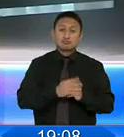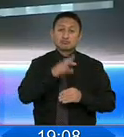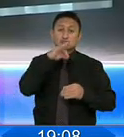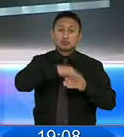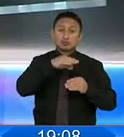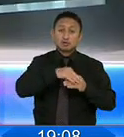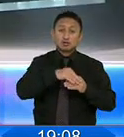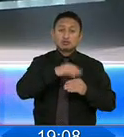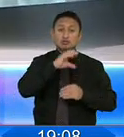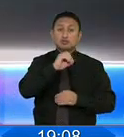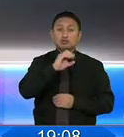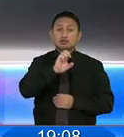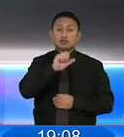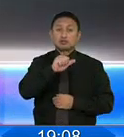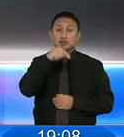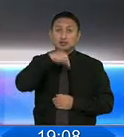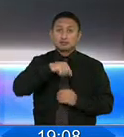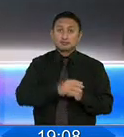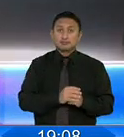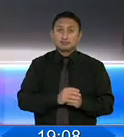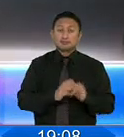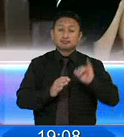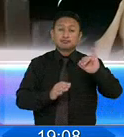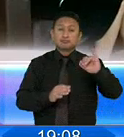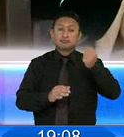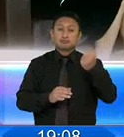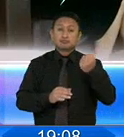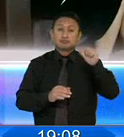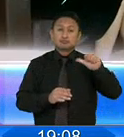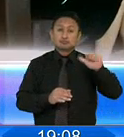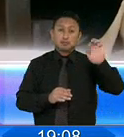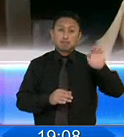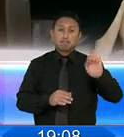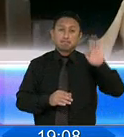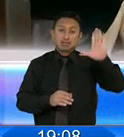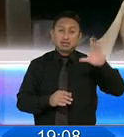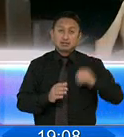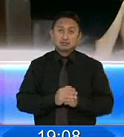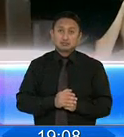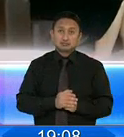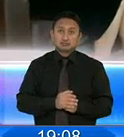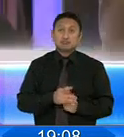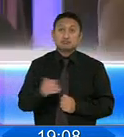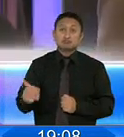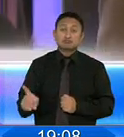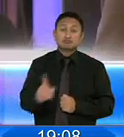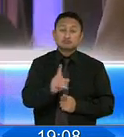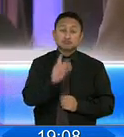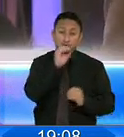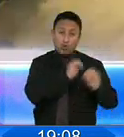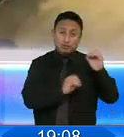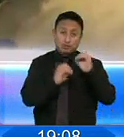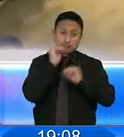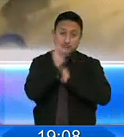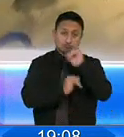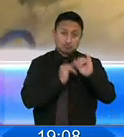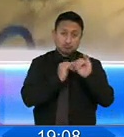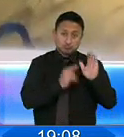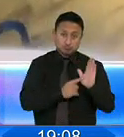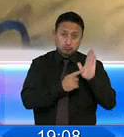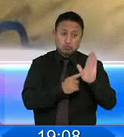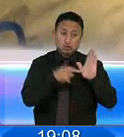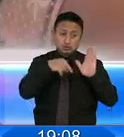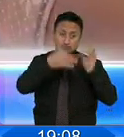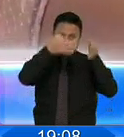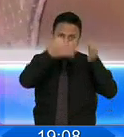Estados Americanos, Isabel de Saint Malo. El primer mandatario añadió que la presencia de los observadores internacionales brinda legitimidad